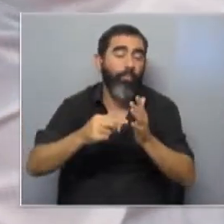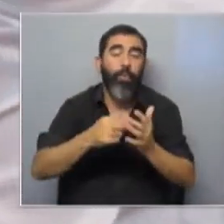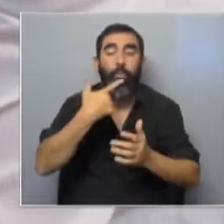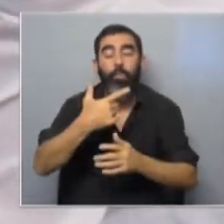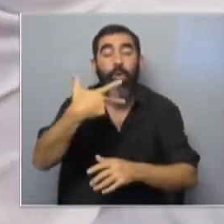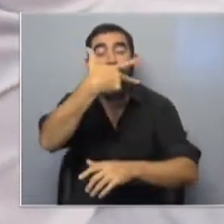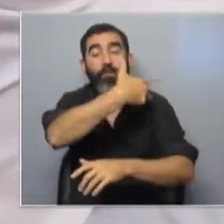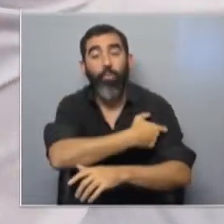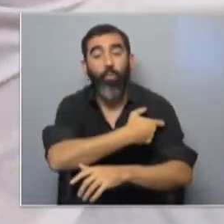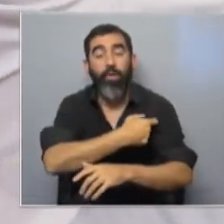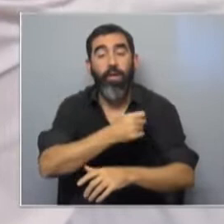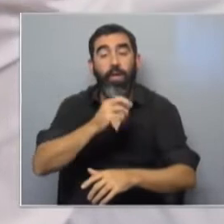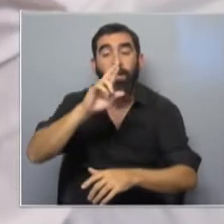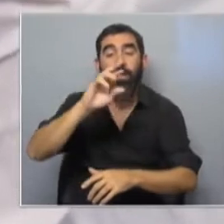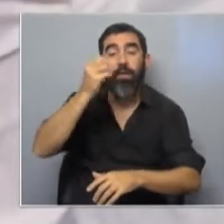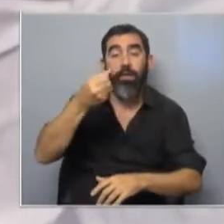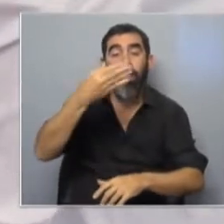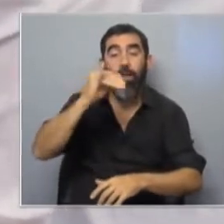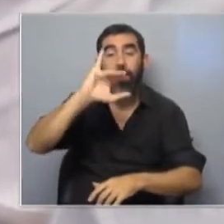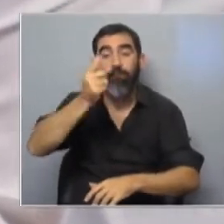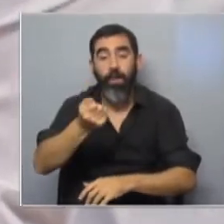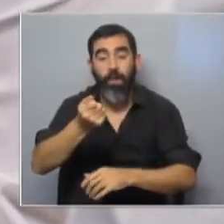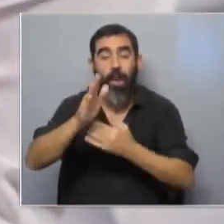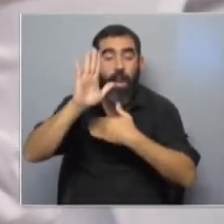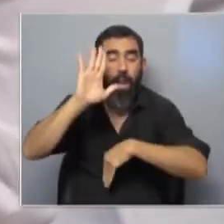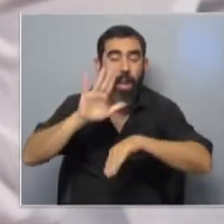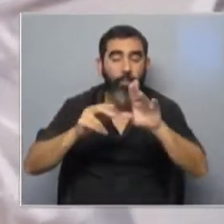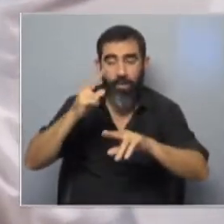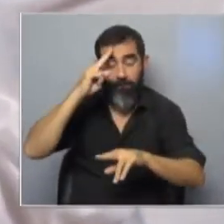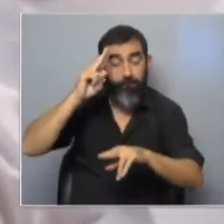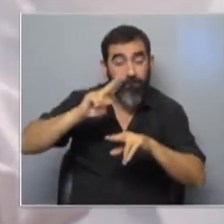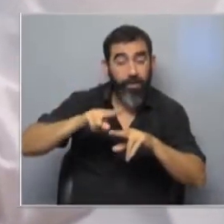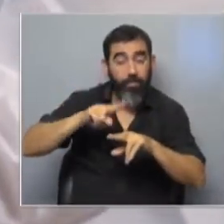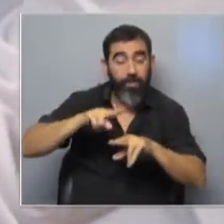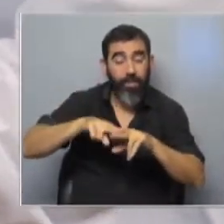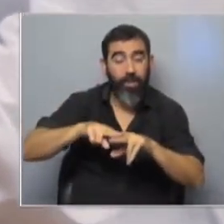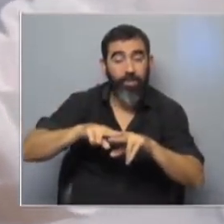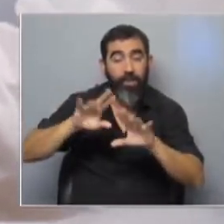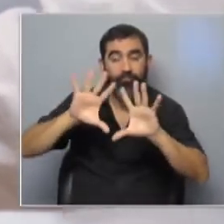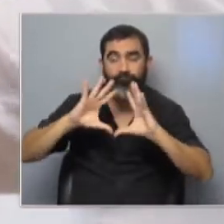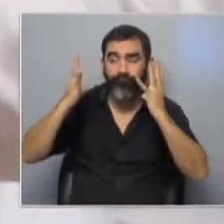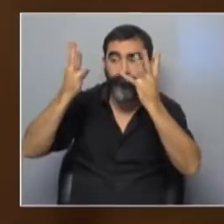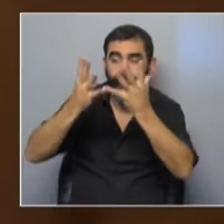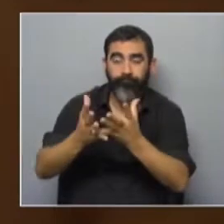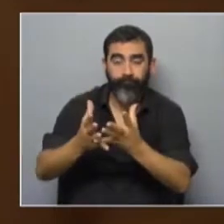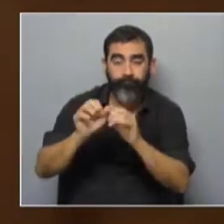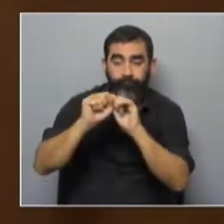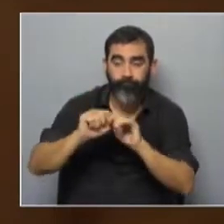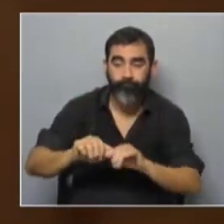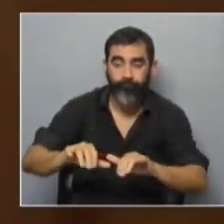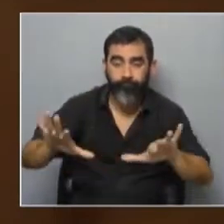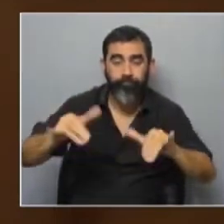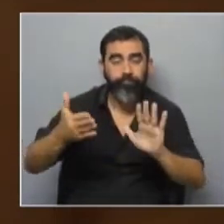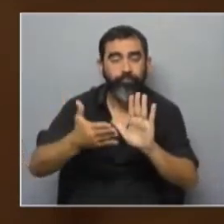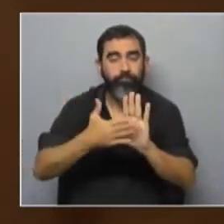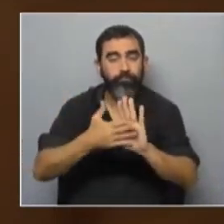la vacuna contra la rabia. La mayoría de estos biológicos son enfermedades distribuidas universalmente y en las cuales ya está demostrado